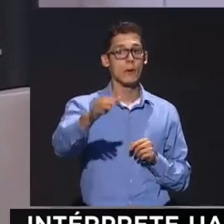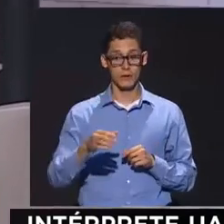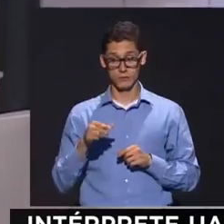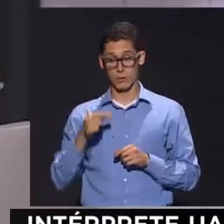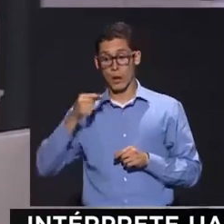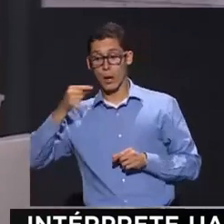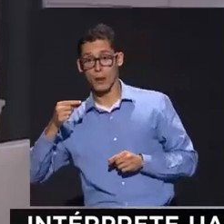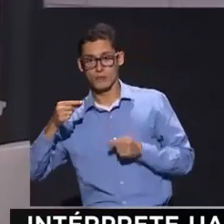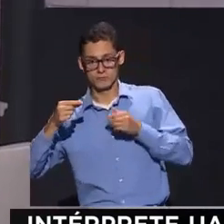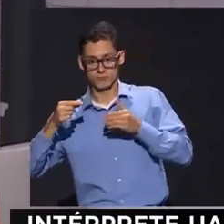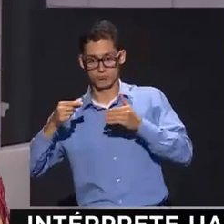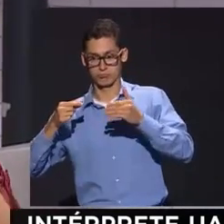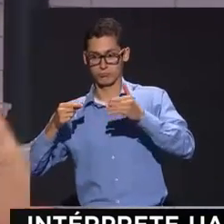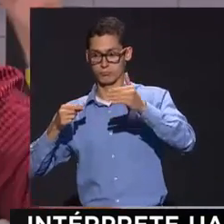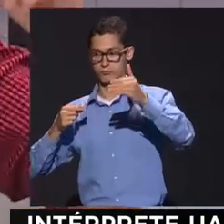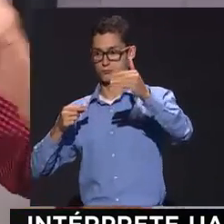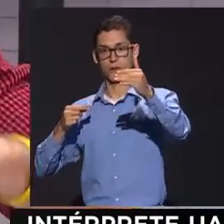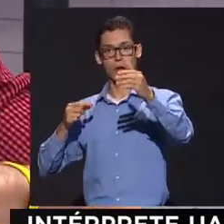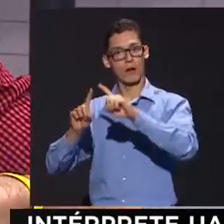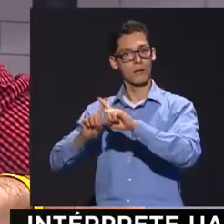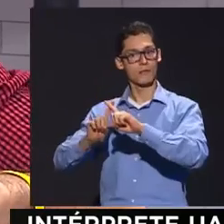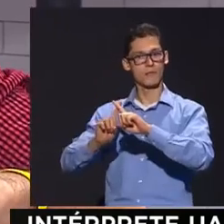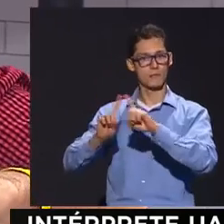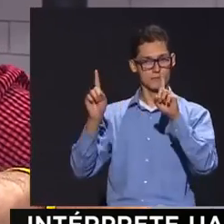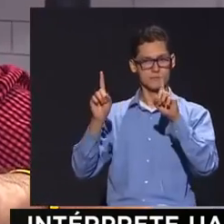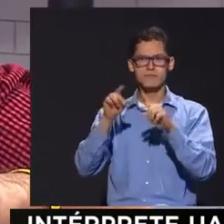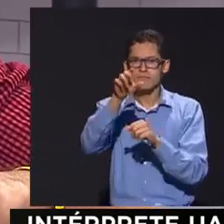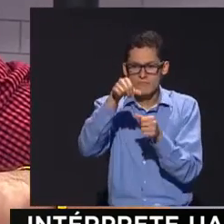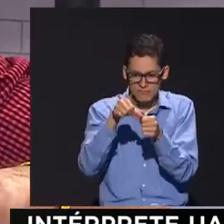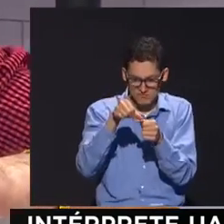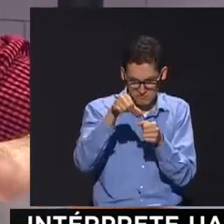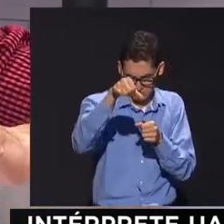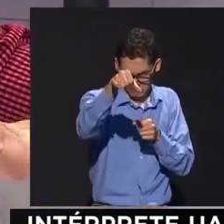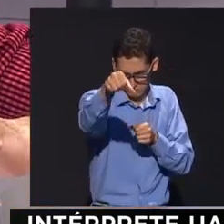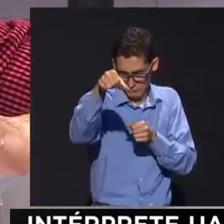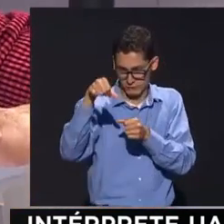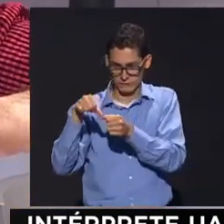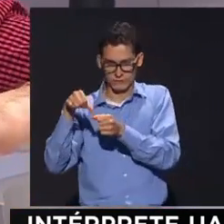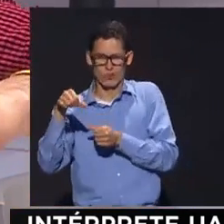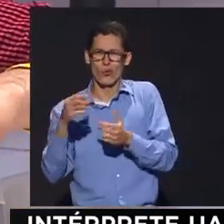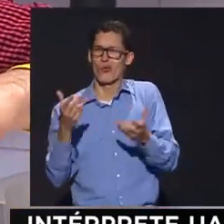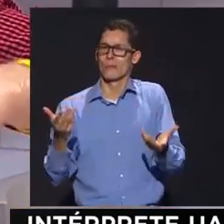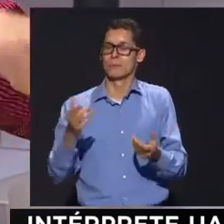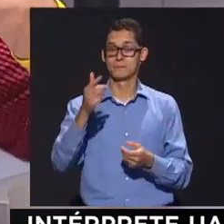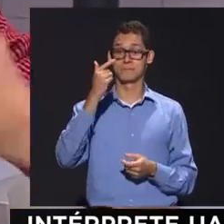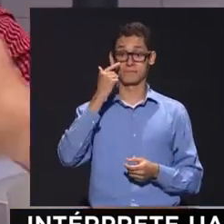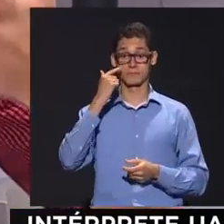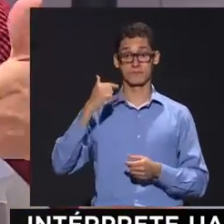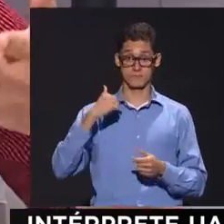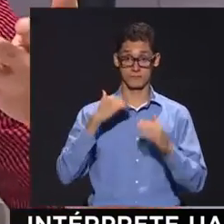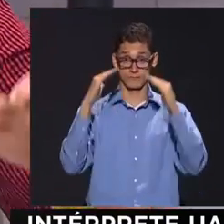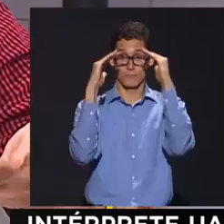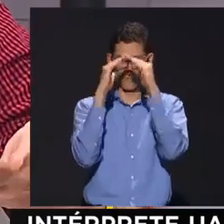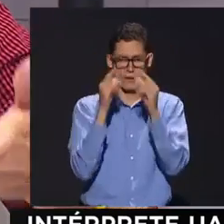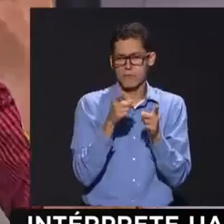y eso se puede medir entonces traje un ejemplo de los elementos que yo tengo en casa que no